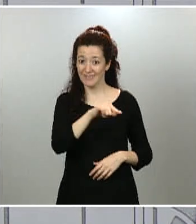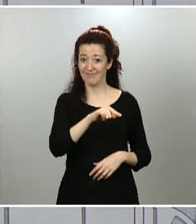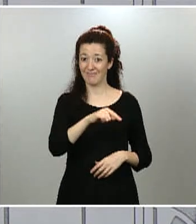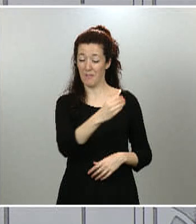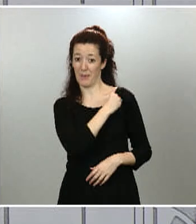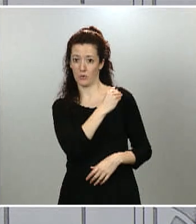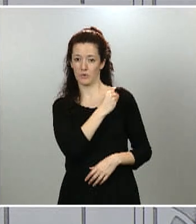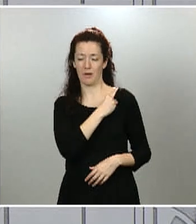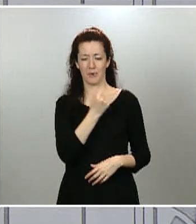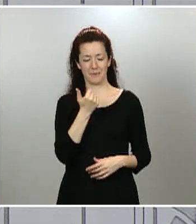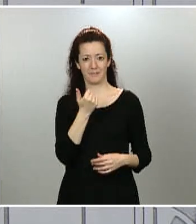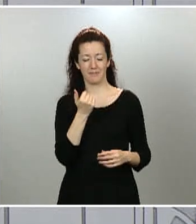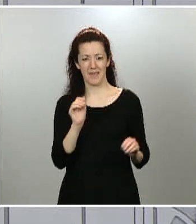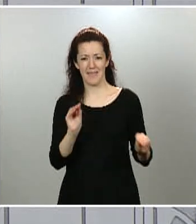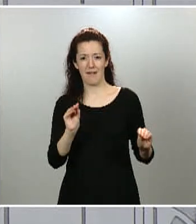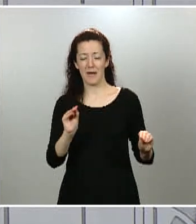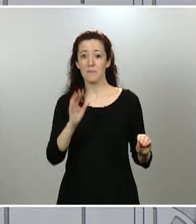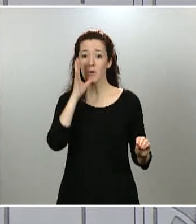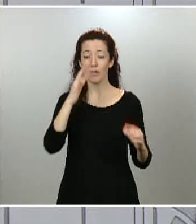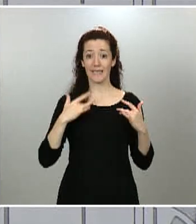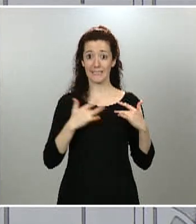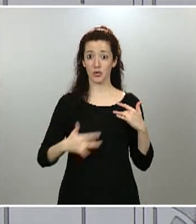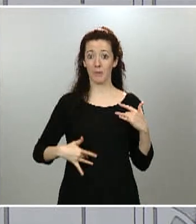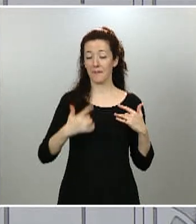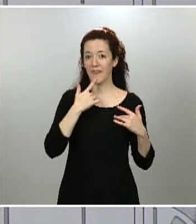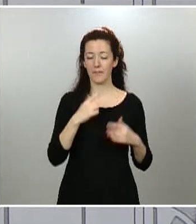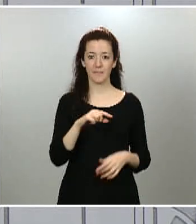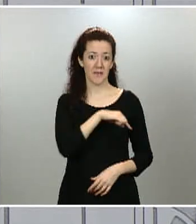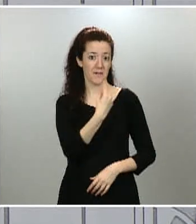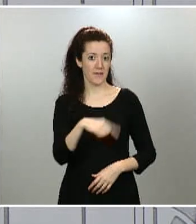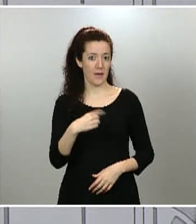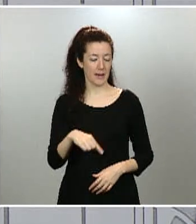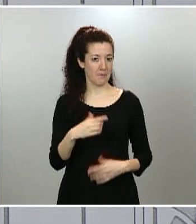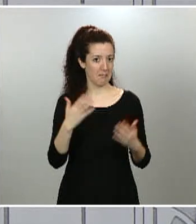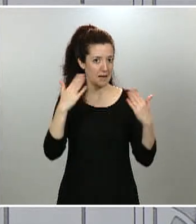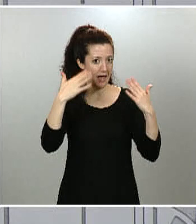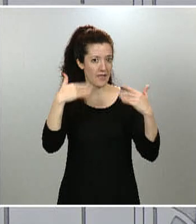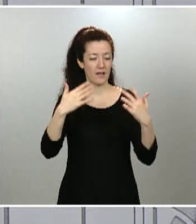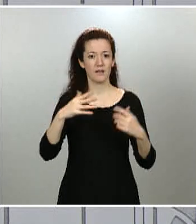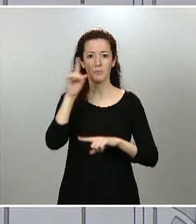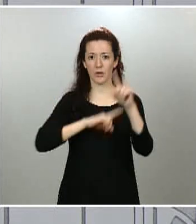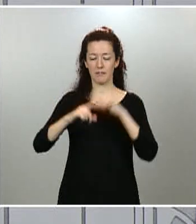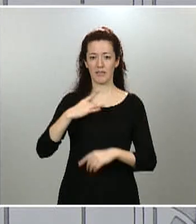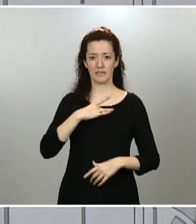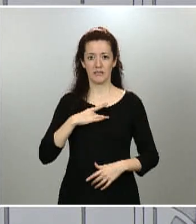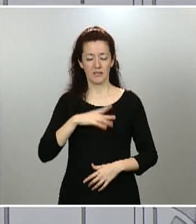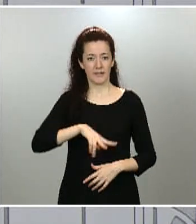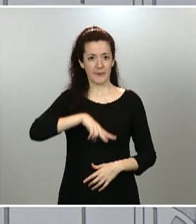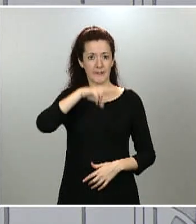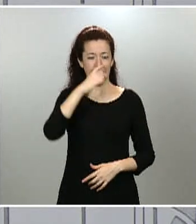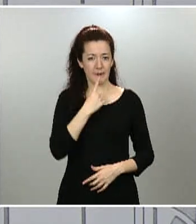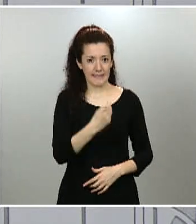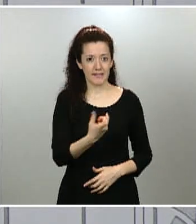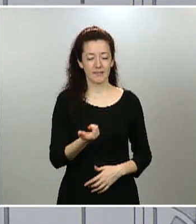haya aparecido fiebre, que no haya aparecido distrés respiratorio, que no hayan aparecido los síntomas más frecuentes